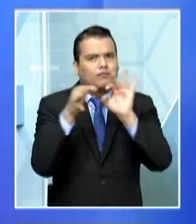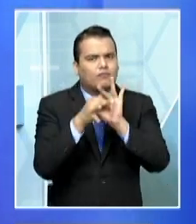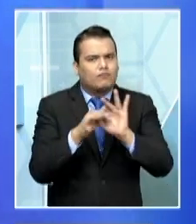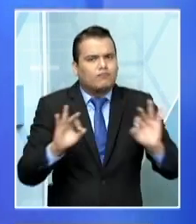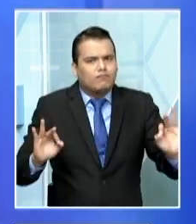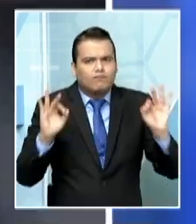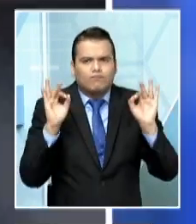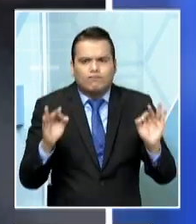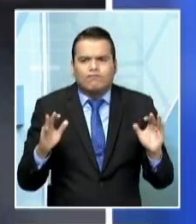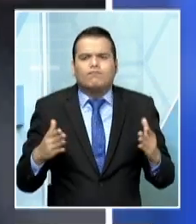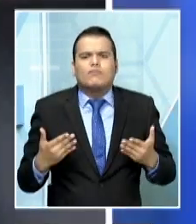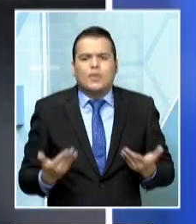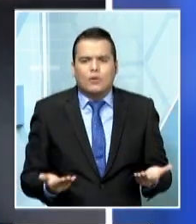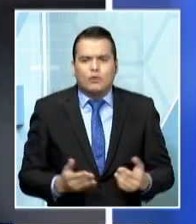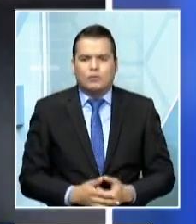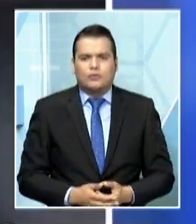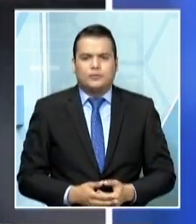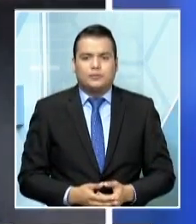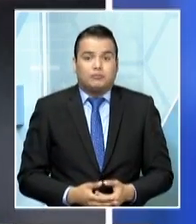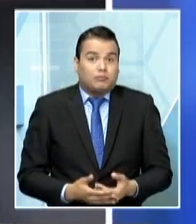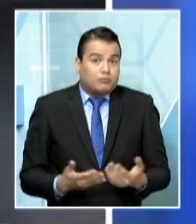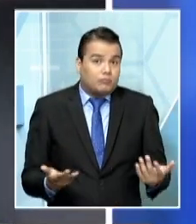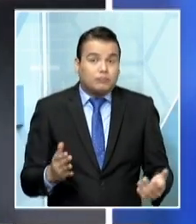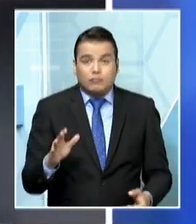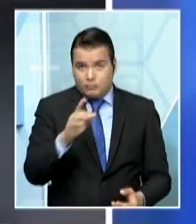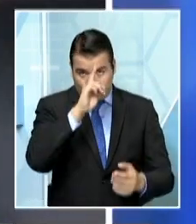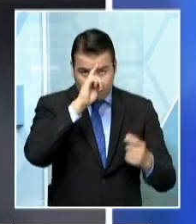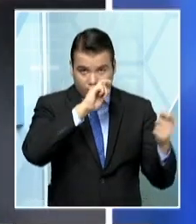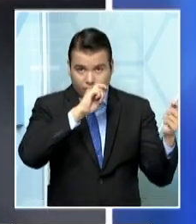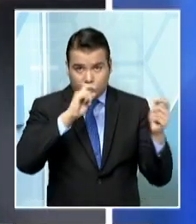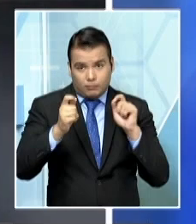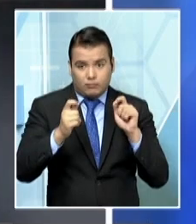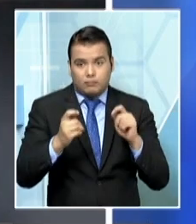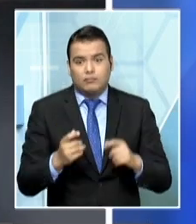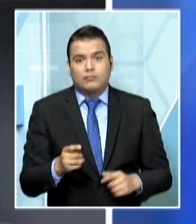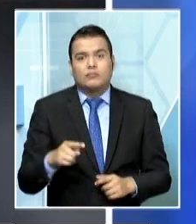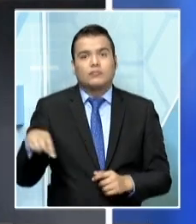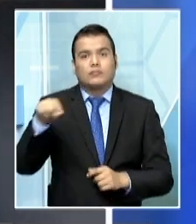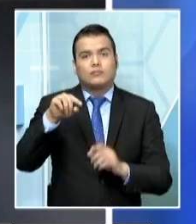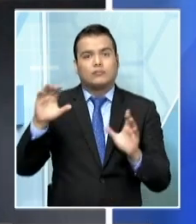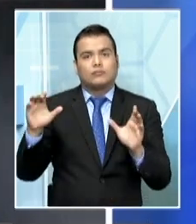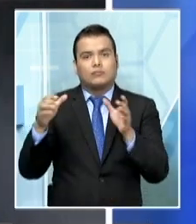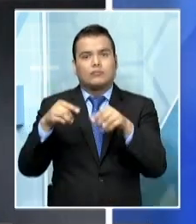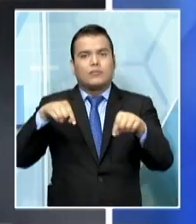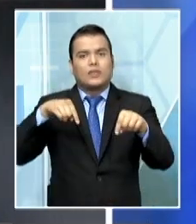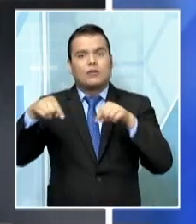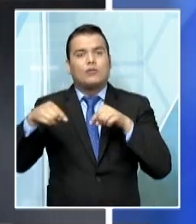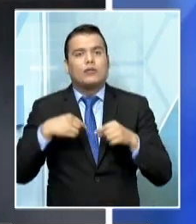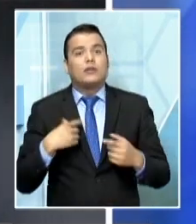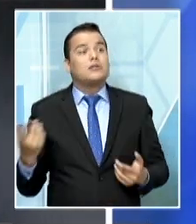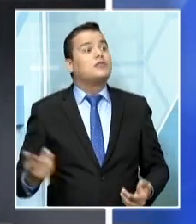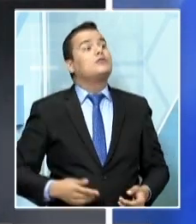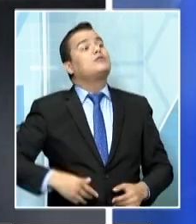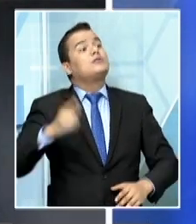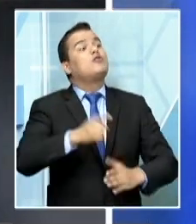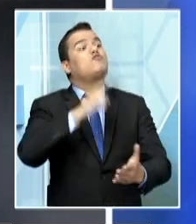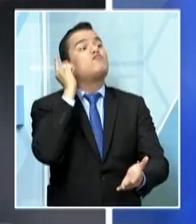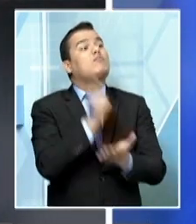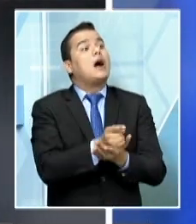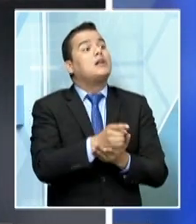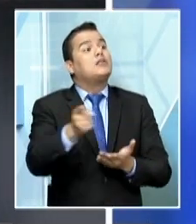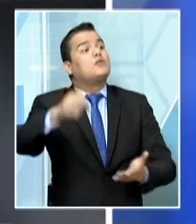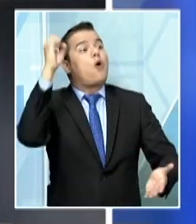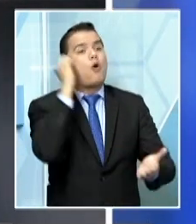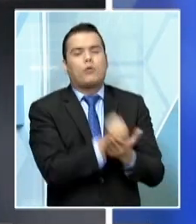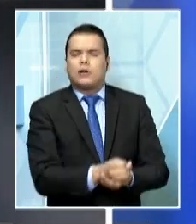algunos sectores de la comunidad? Todos tenemos que cambiar. La autoridad tiene que entender que no es sometiendo. Hay momentos para escuchar al